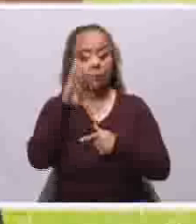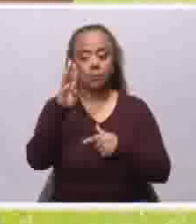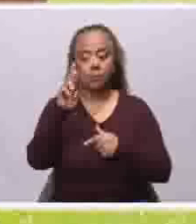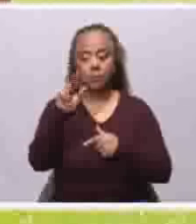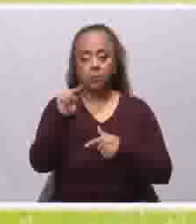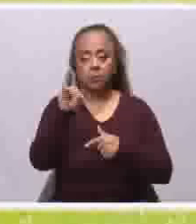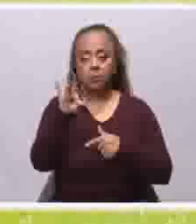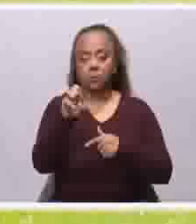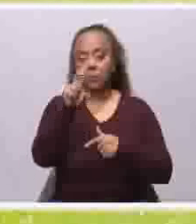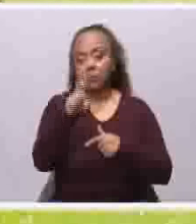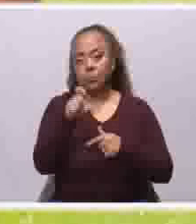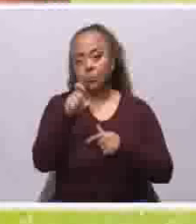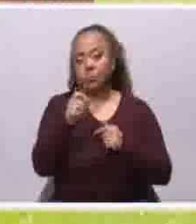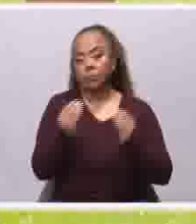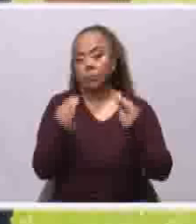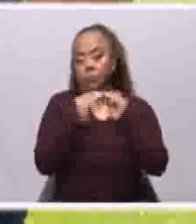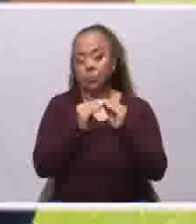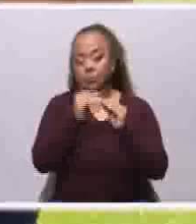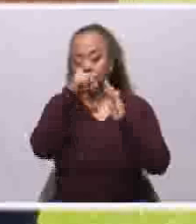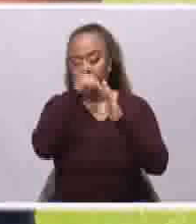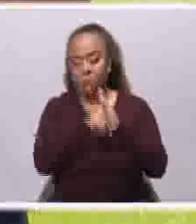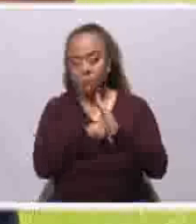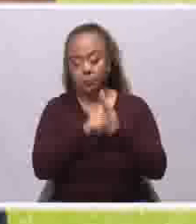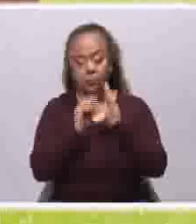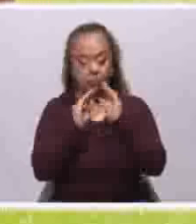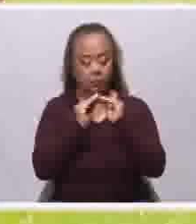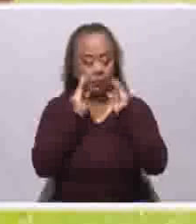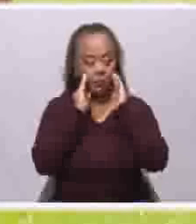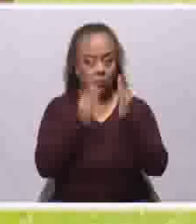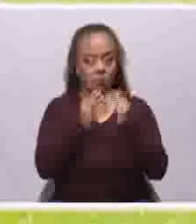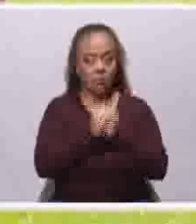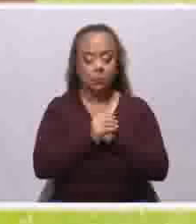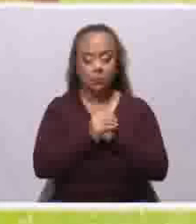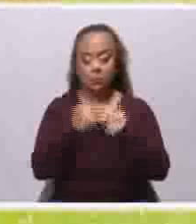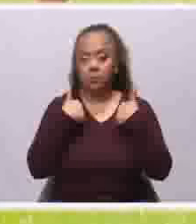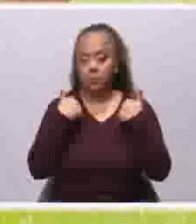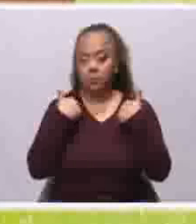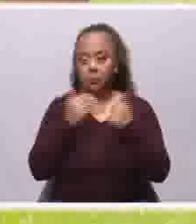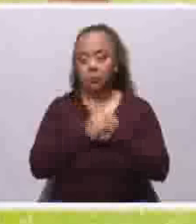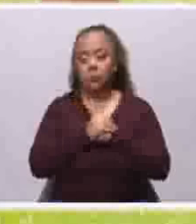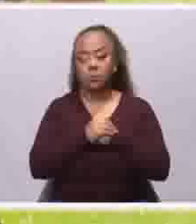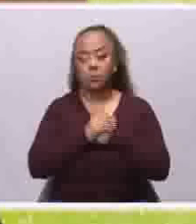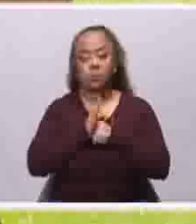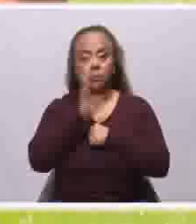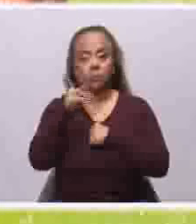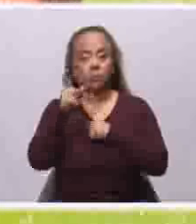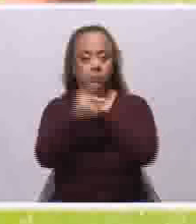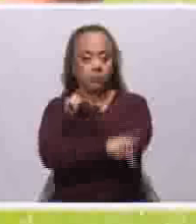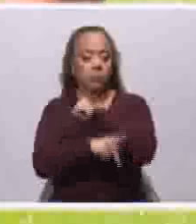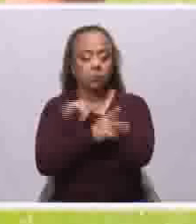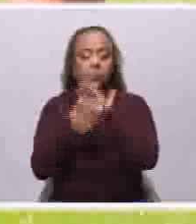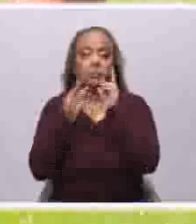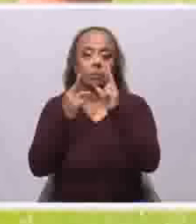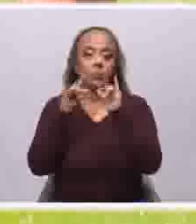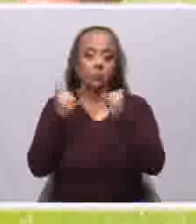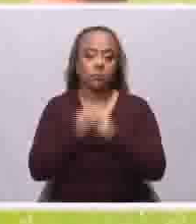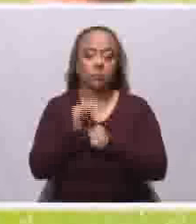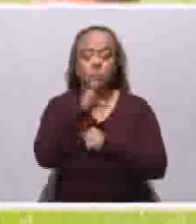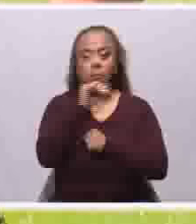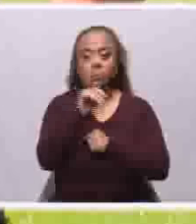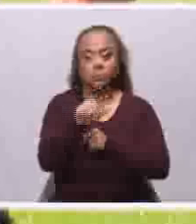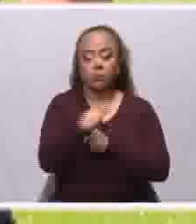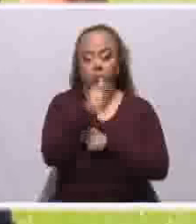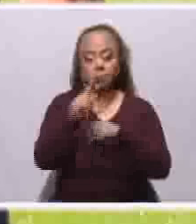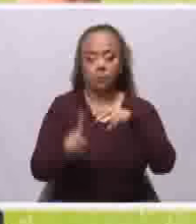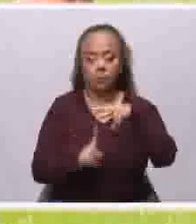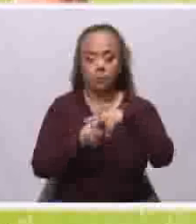eh ponderar un poco más y hay que ponerle un poco más de atención me alegra que vaya al Rio ave donde Ojalá juegue y recupere ritmo Sí y el otro que